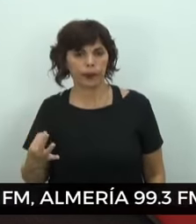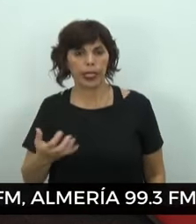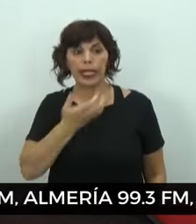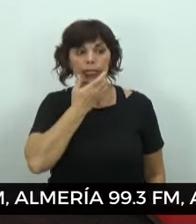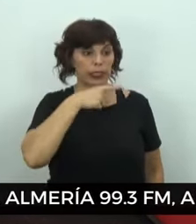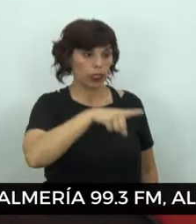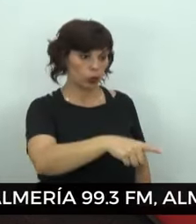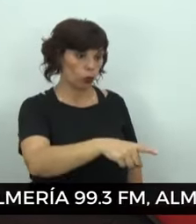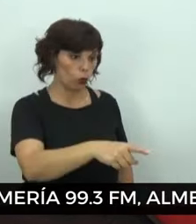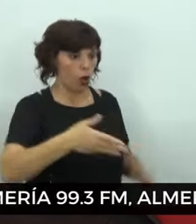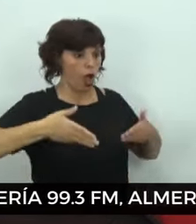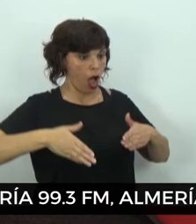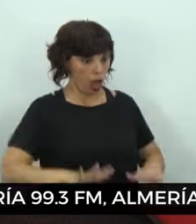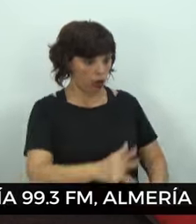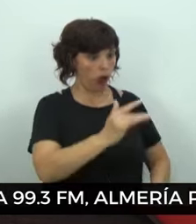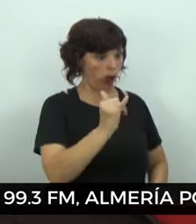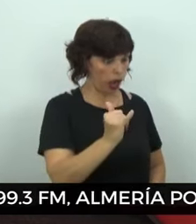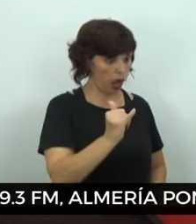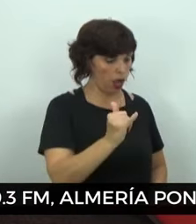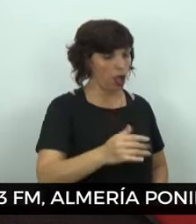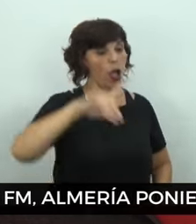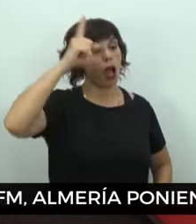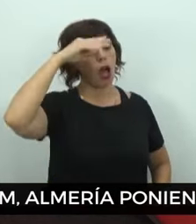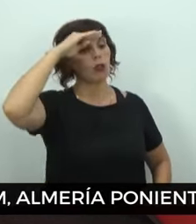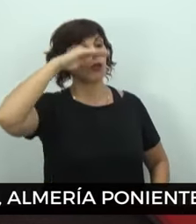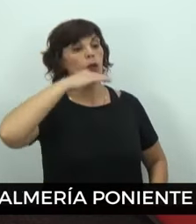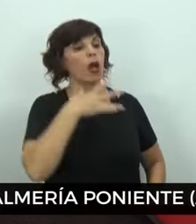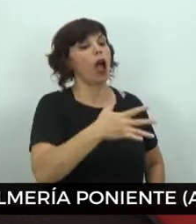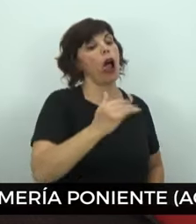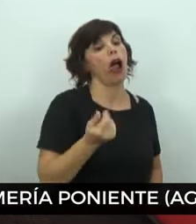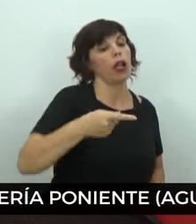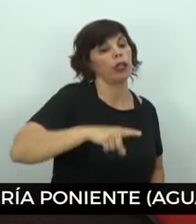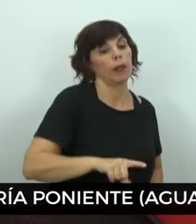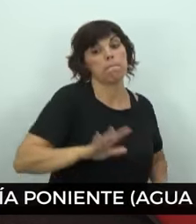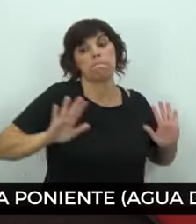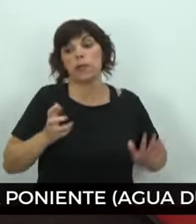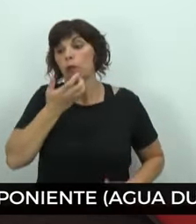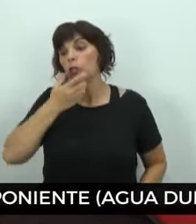Hijo tiene al Padre y tiene la vida, y el que no tiene al Hijo no tiene la vida.